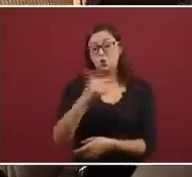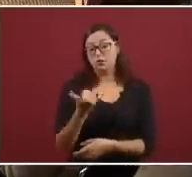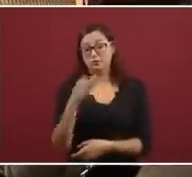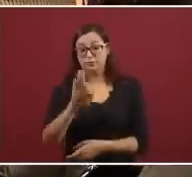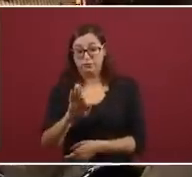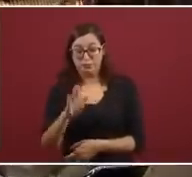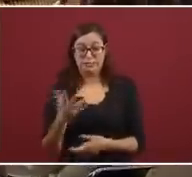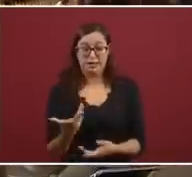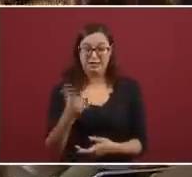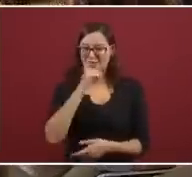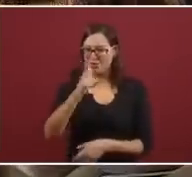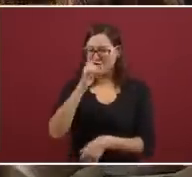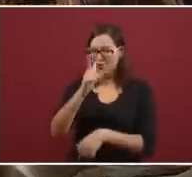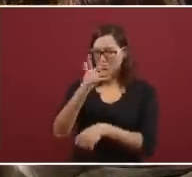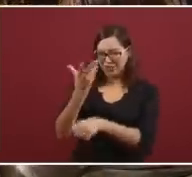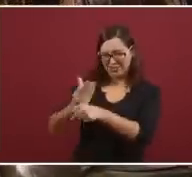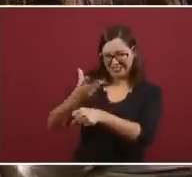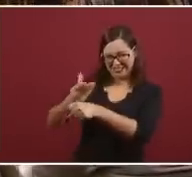y la prensa,